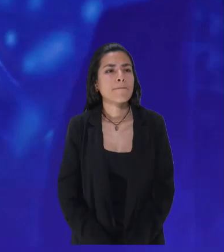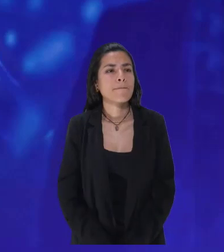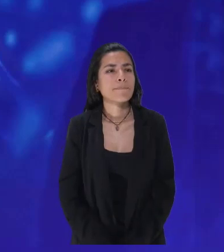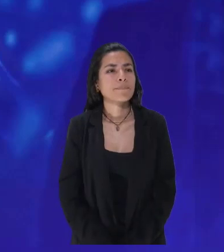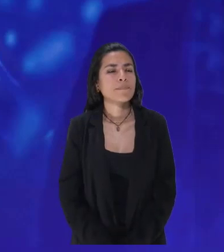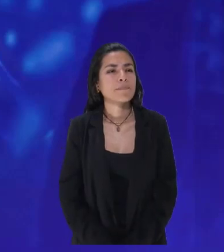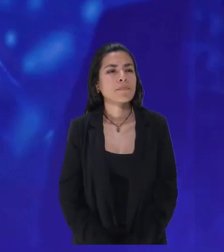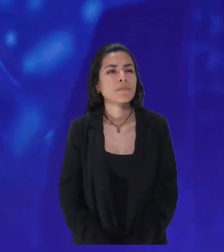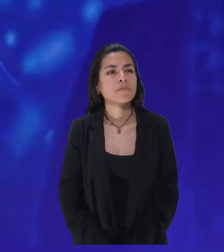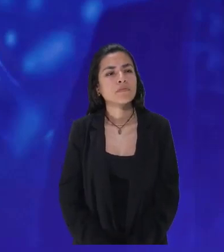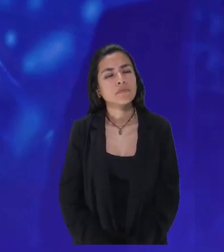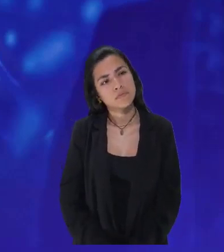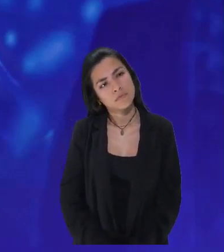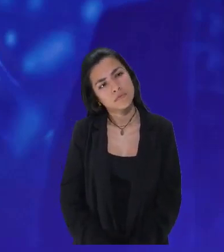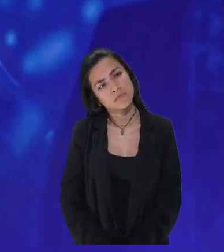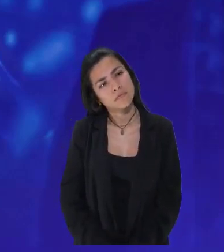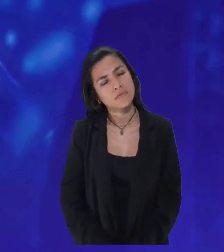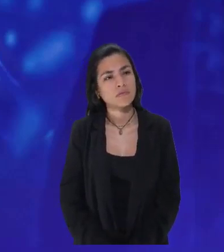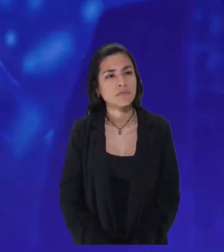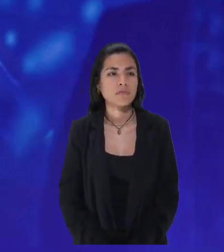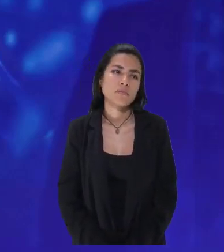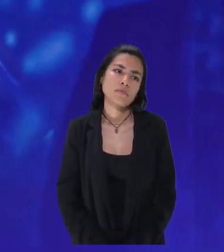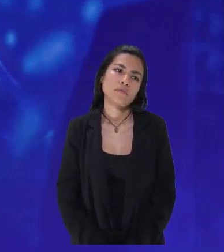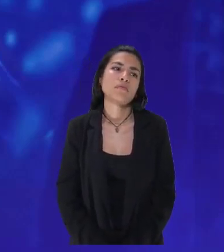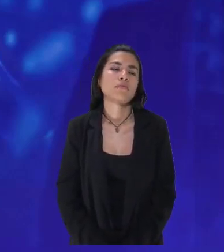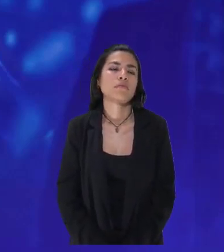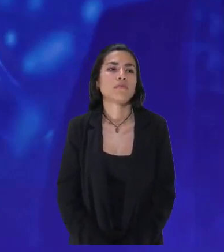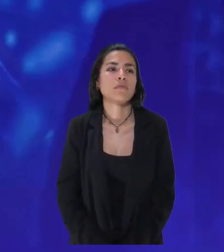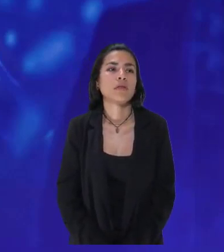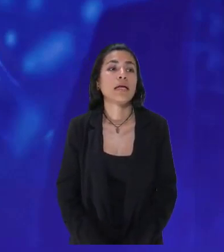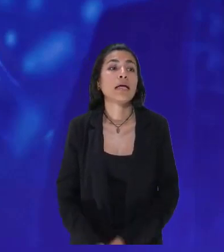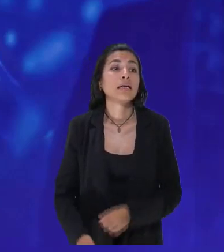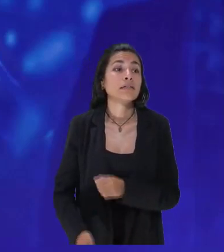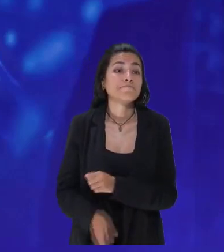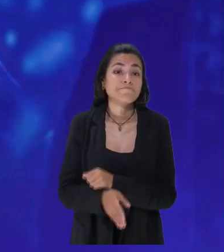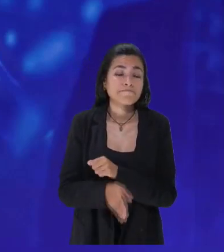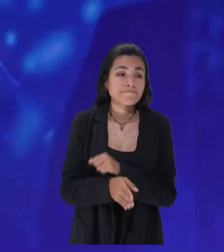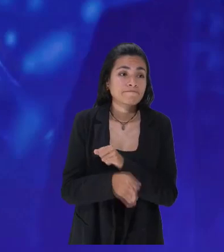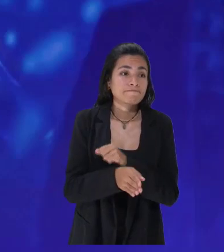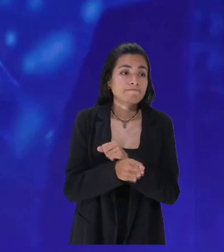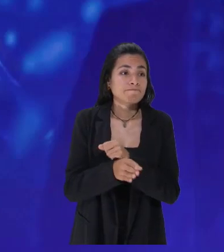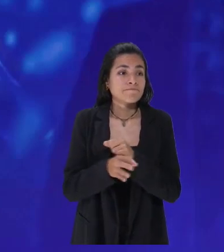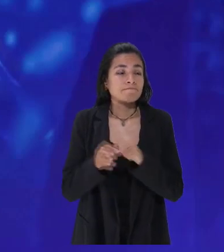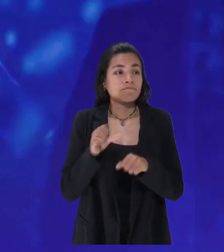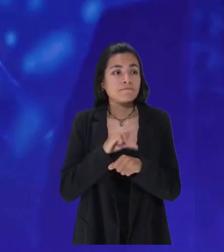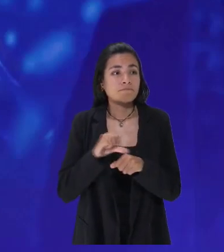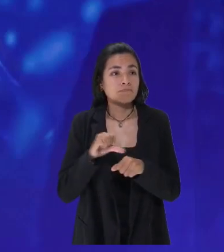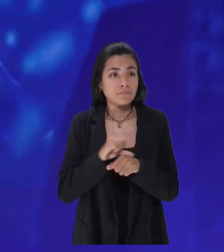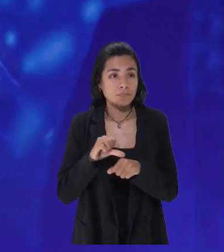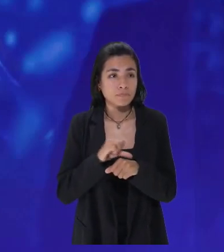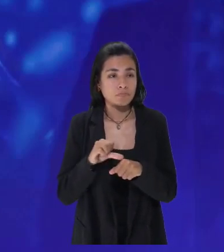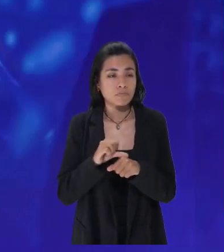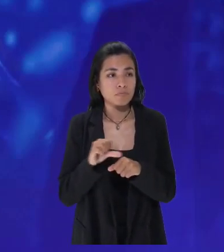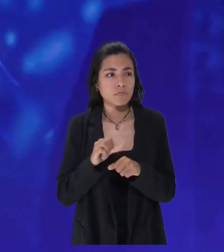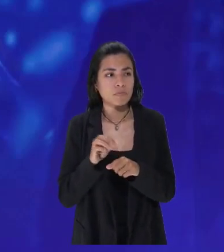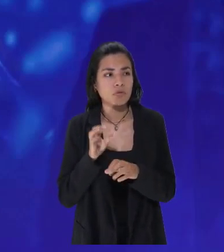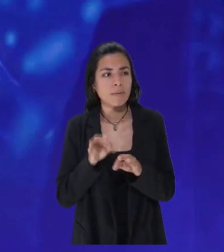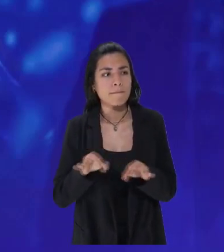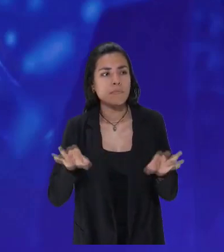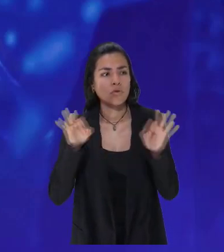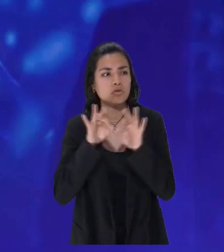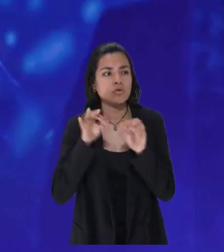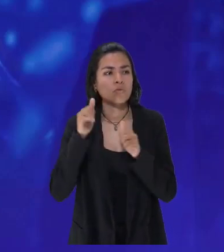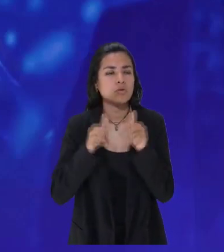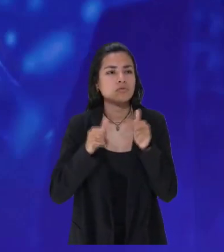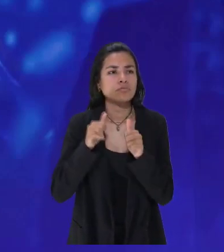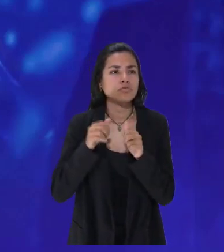porque eso, ponla ahí. Y bueno, a medida que va avanzando la cirugía y entramos como en un paso importante, la herramienta nos va a hacer una